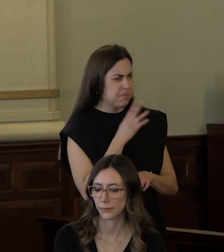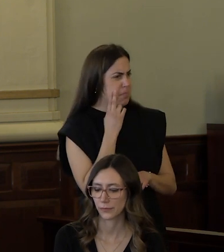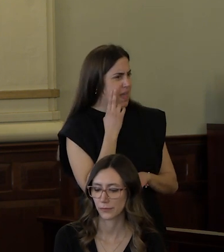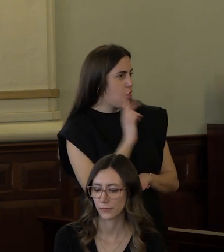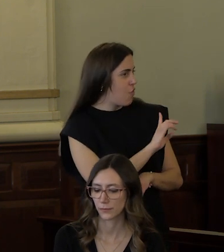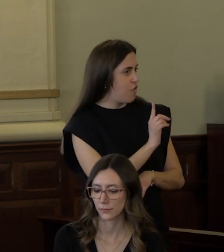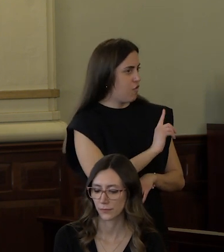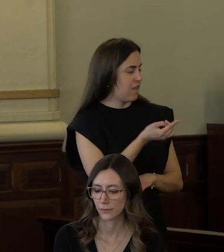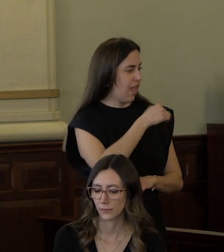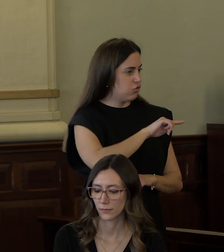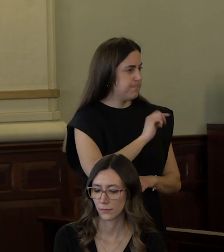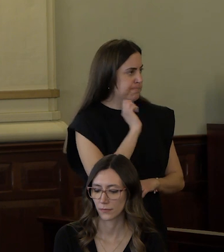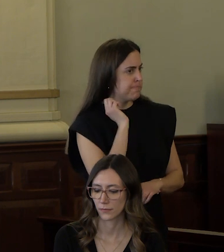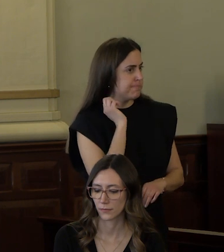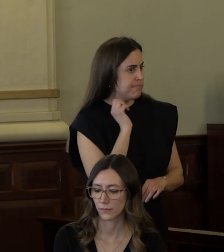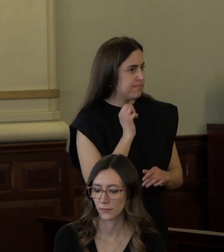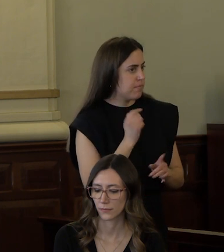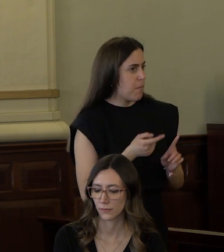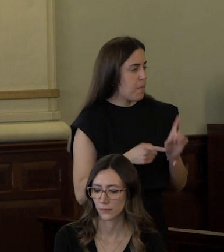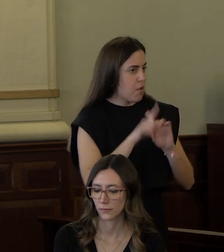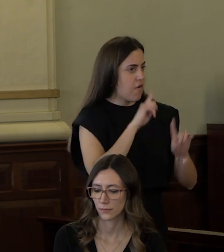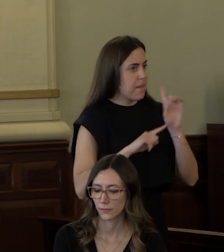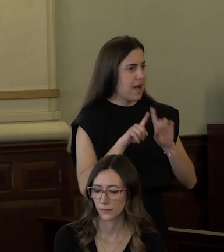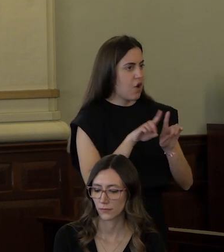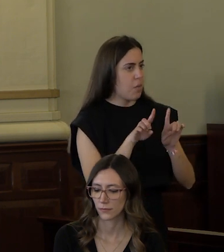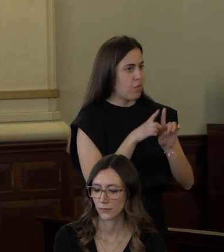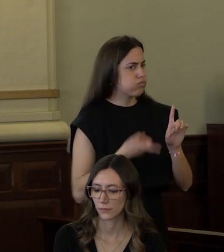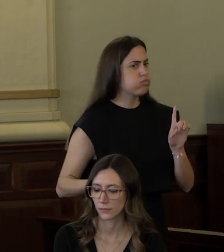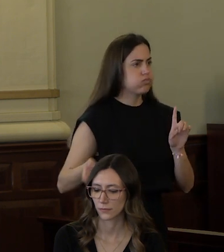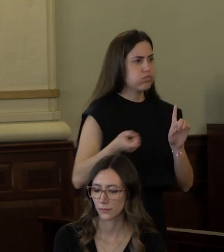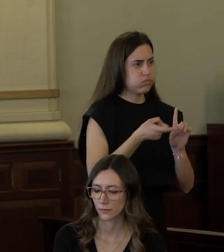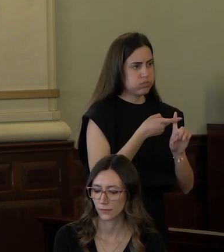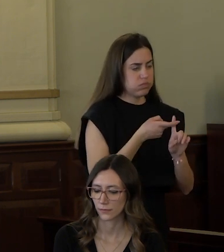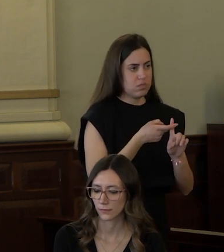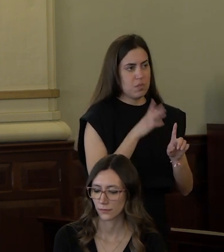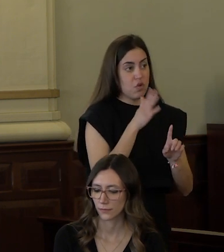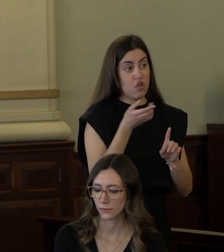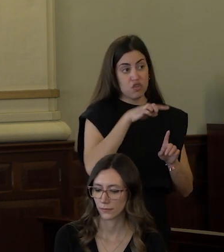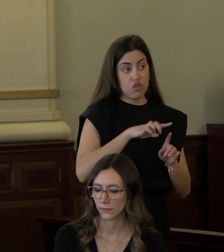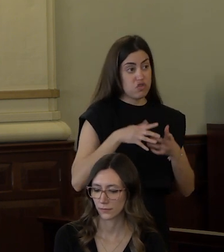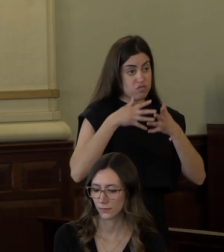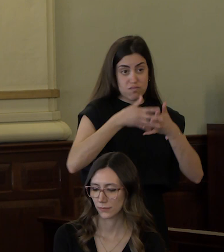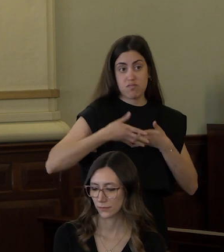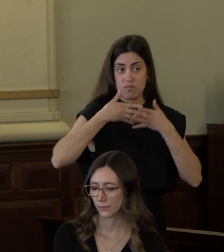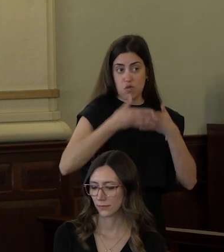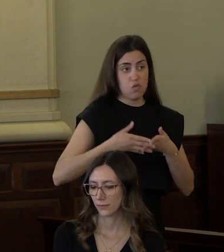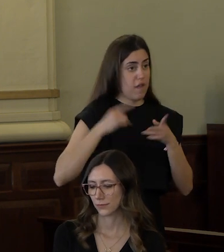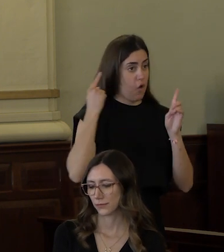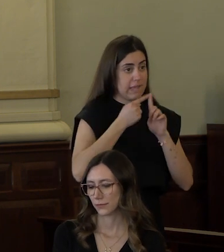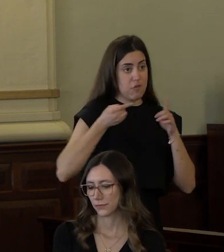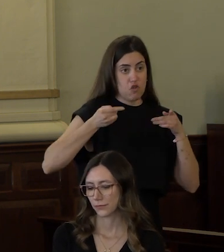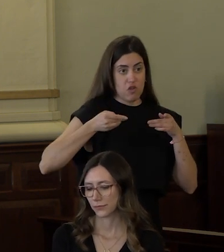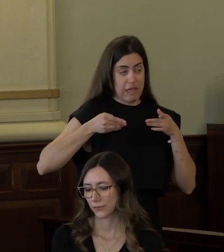No se arruga. Porque los padres soñamos y peleamos por nuestros hijos hasta dar la vida, si hace falta.